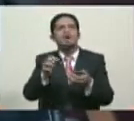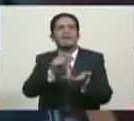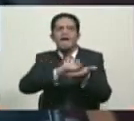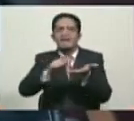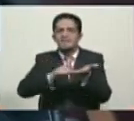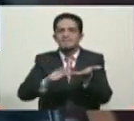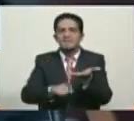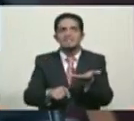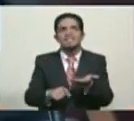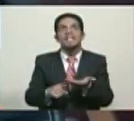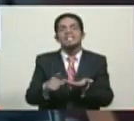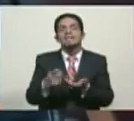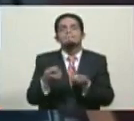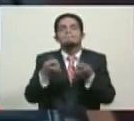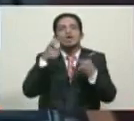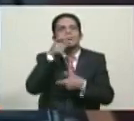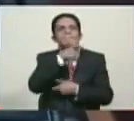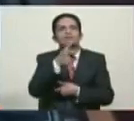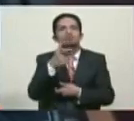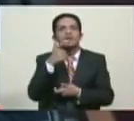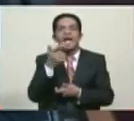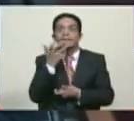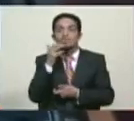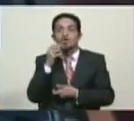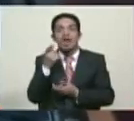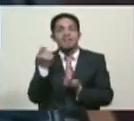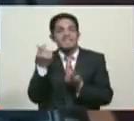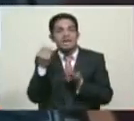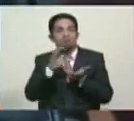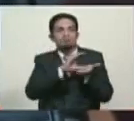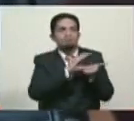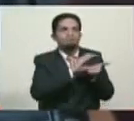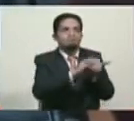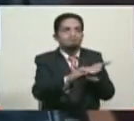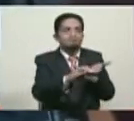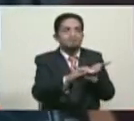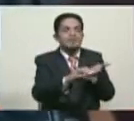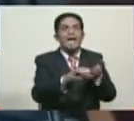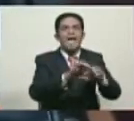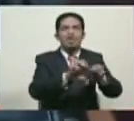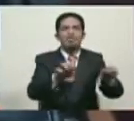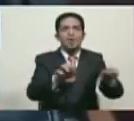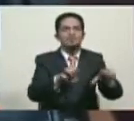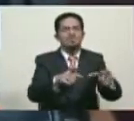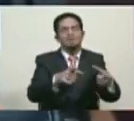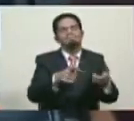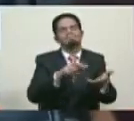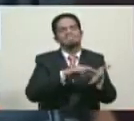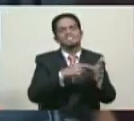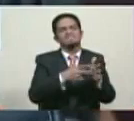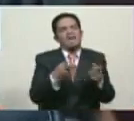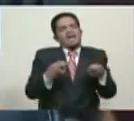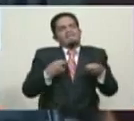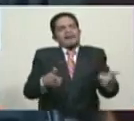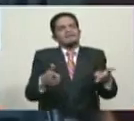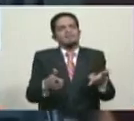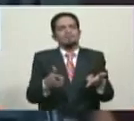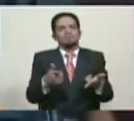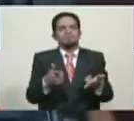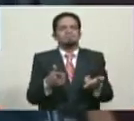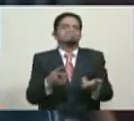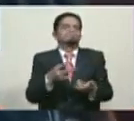Bruto era destinado para la educación, y lo consideraban un gasto, no una inversión social. La